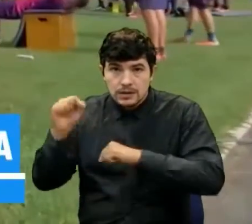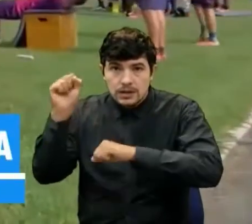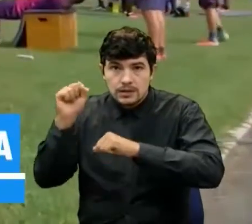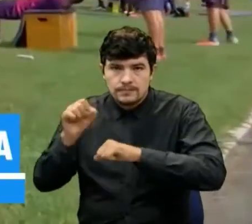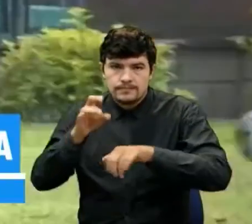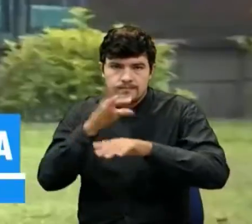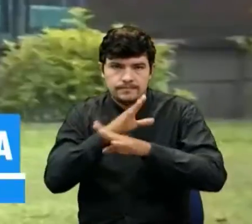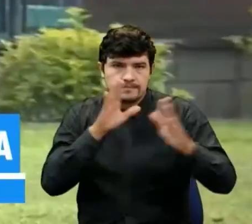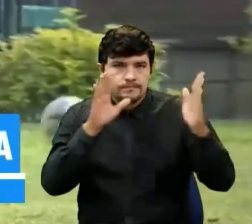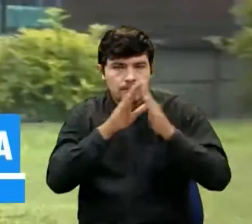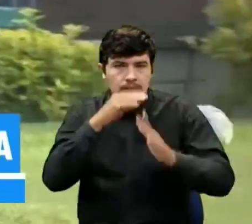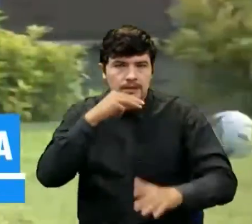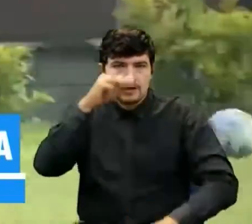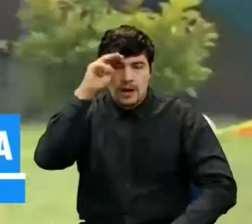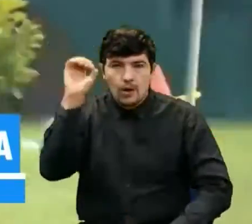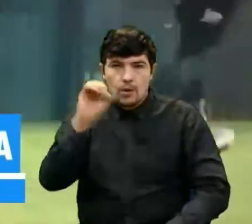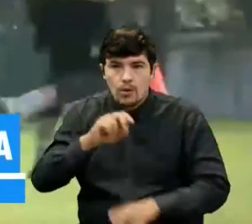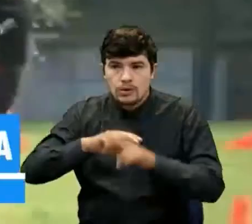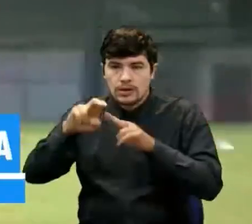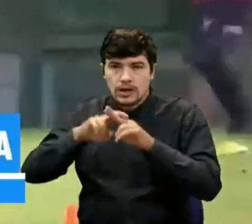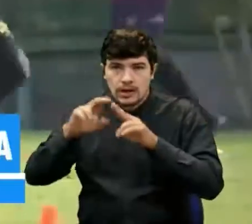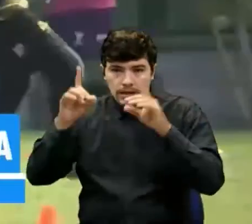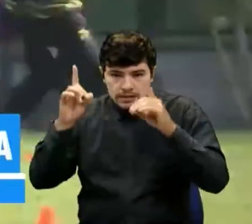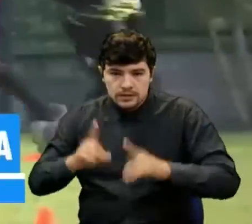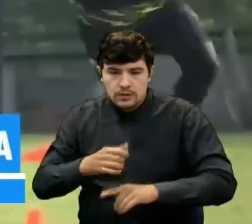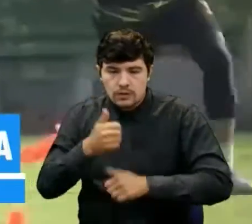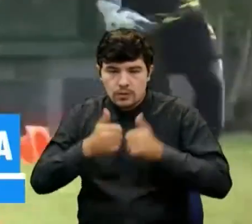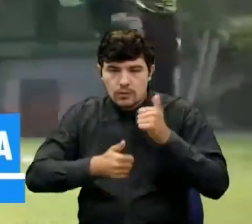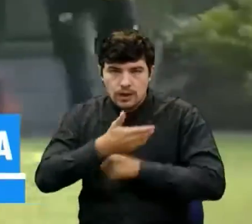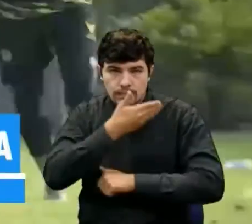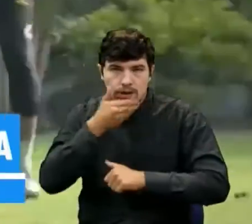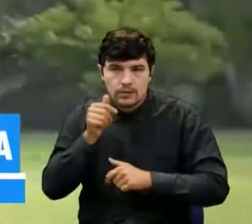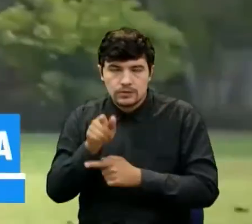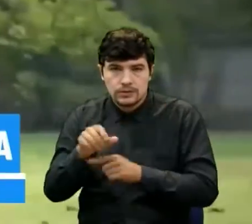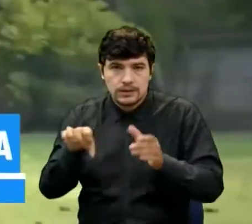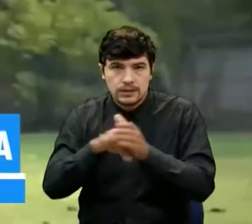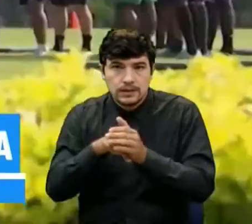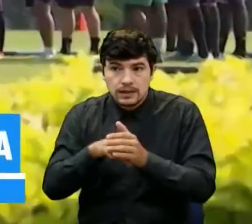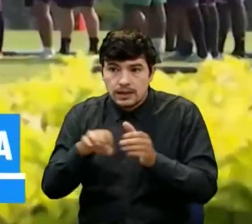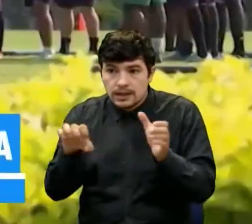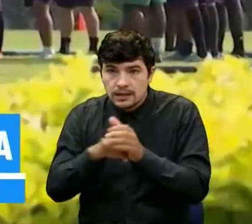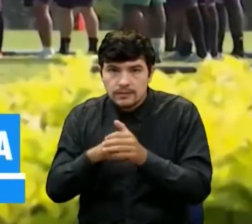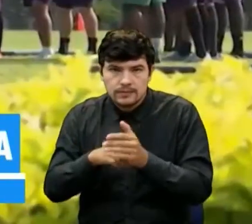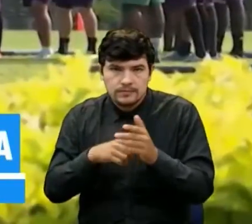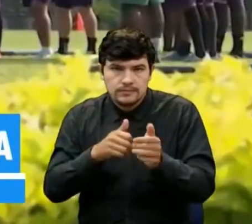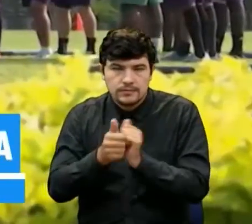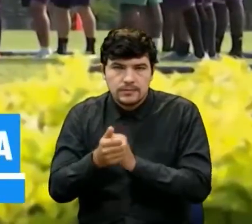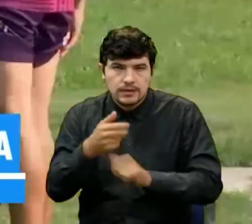entre Millonarios y Once Caldas para definir el mejor de la liguilla de eliminados, equipo que disputará ante el